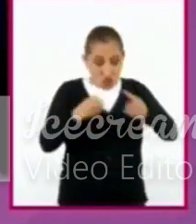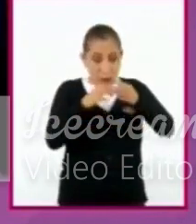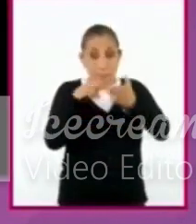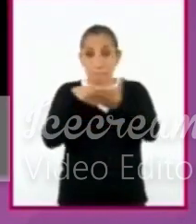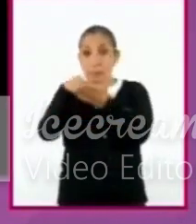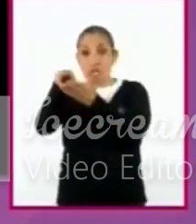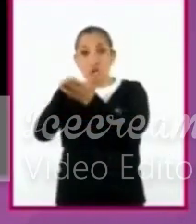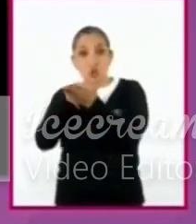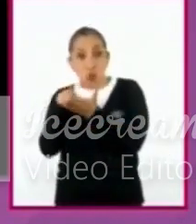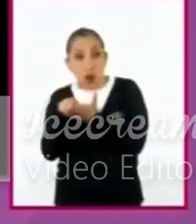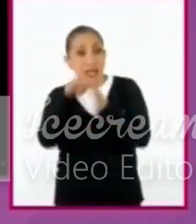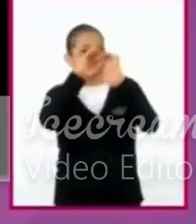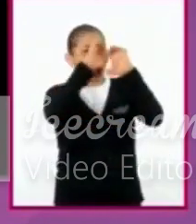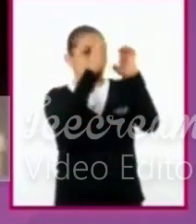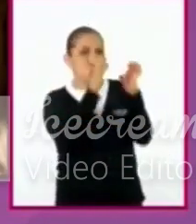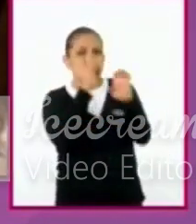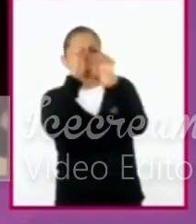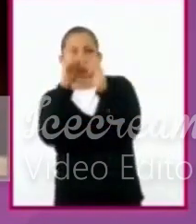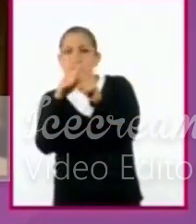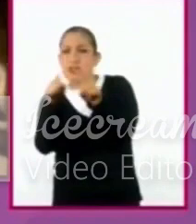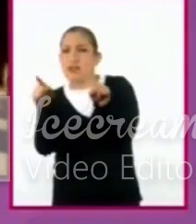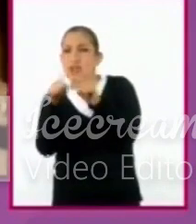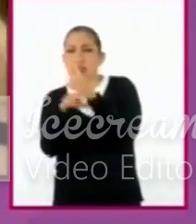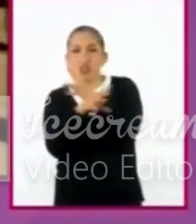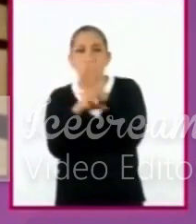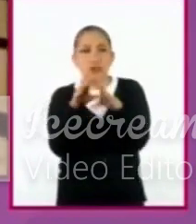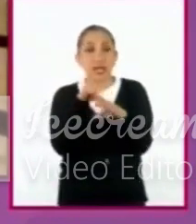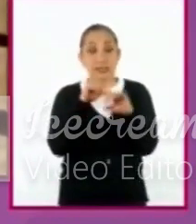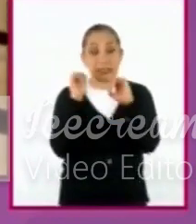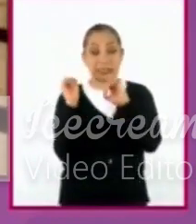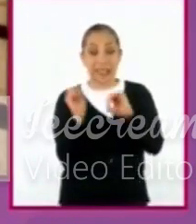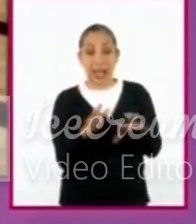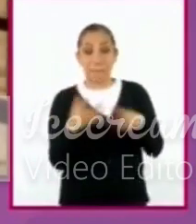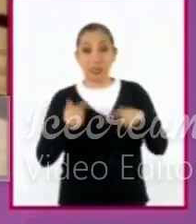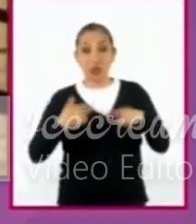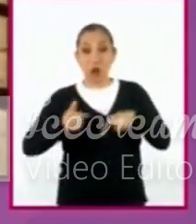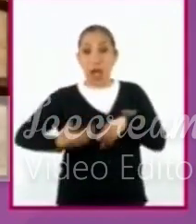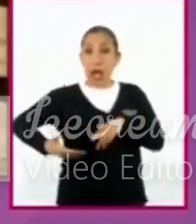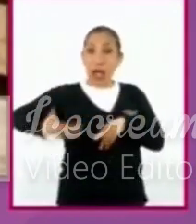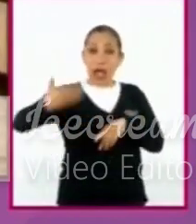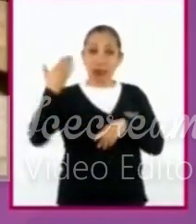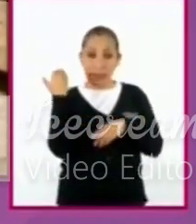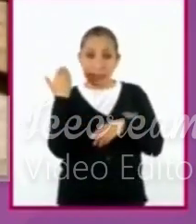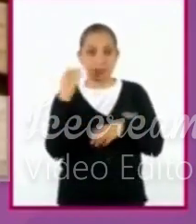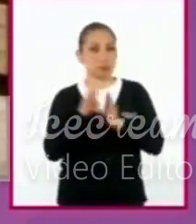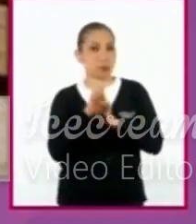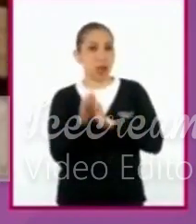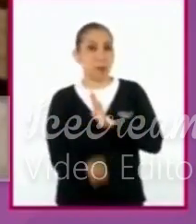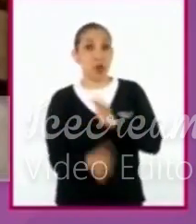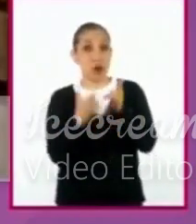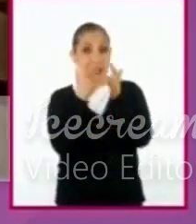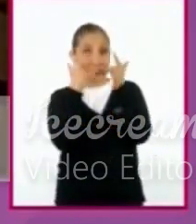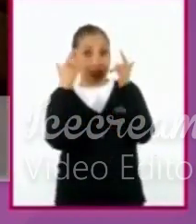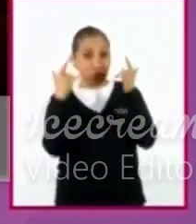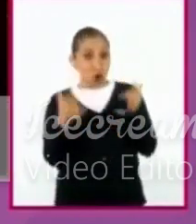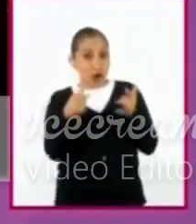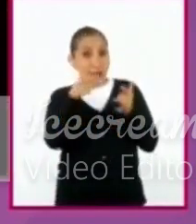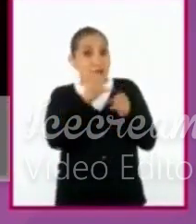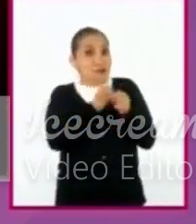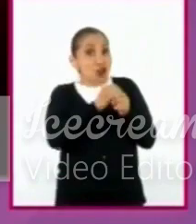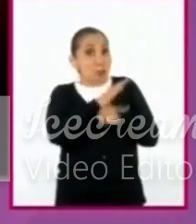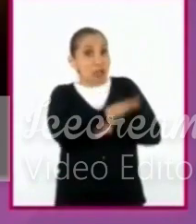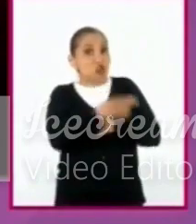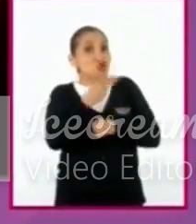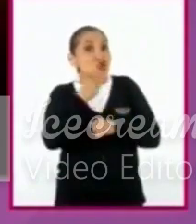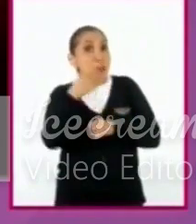pinturas, esculturas y demás restos que dejaron nuestros antepasados. En el caso de la historia, la información